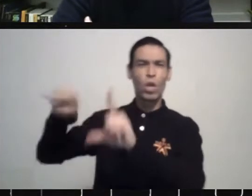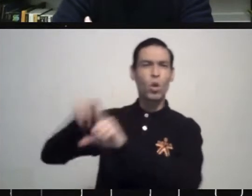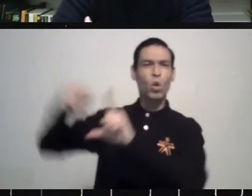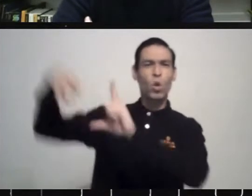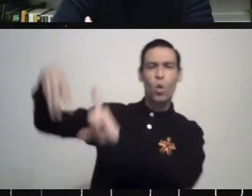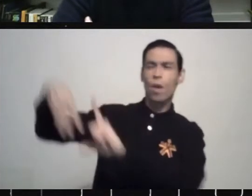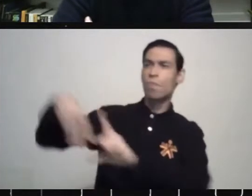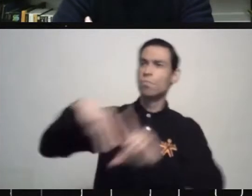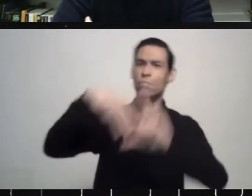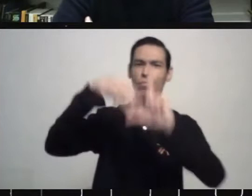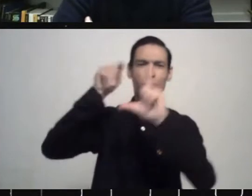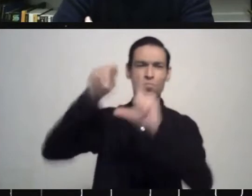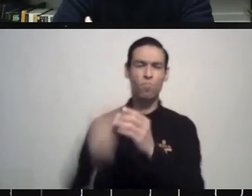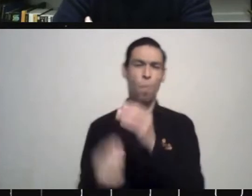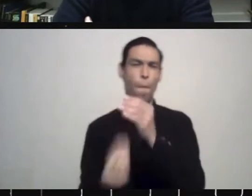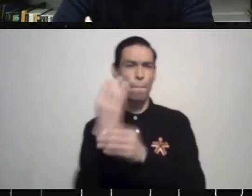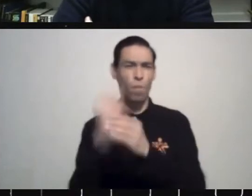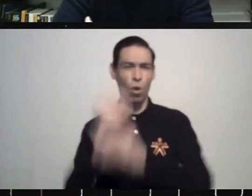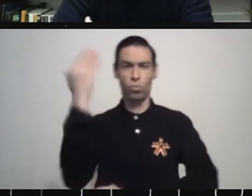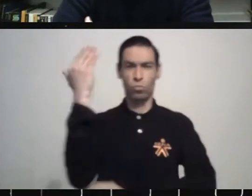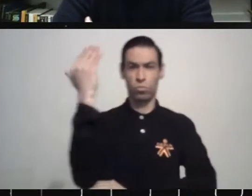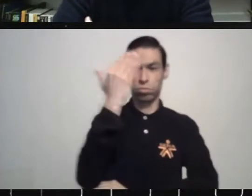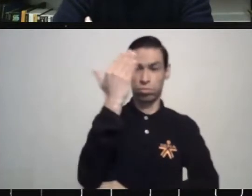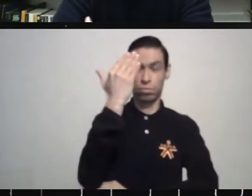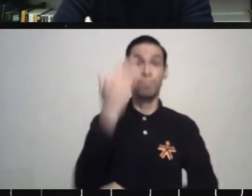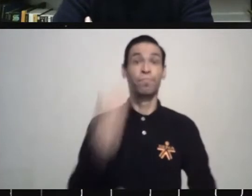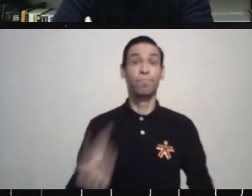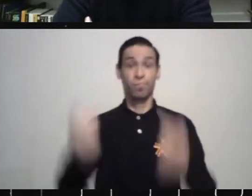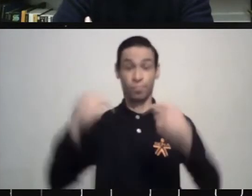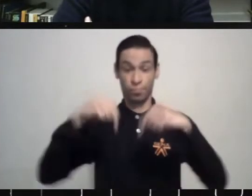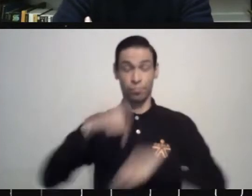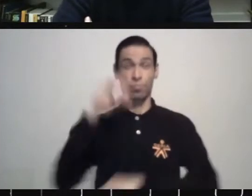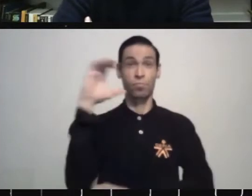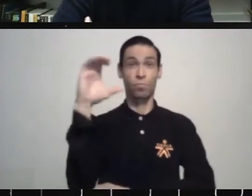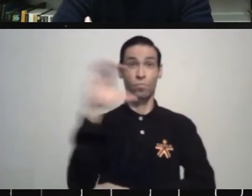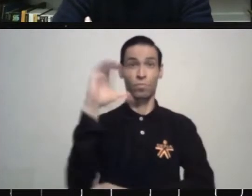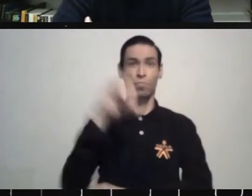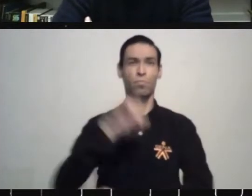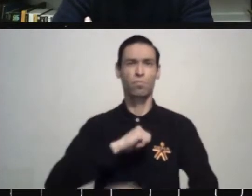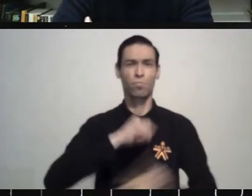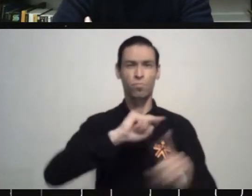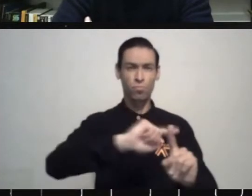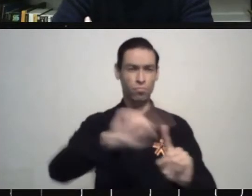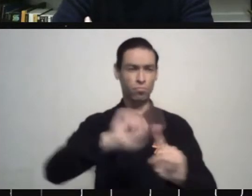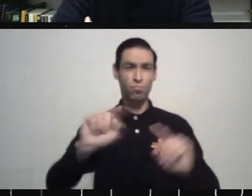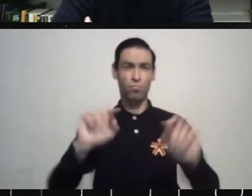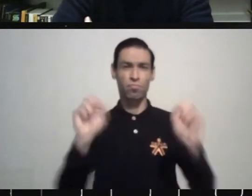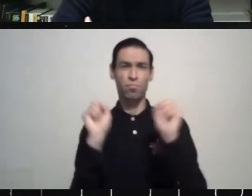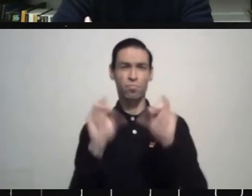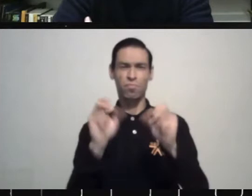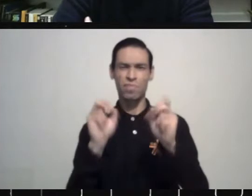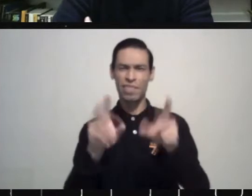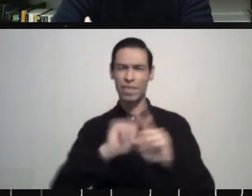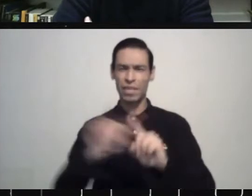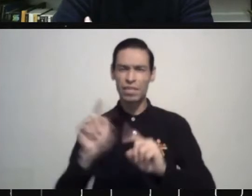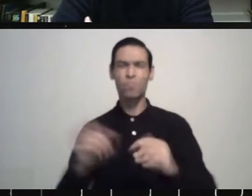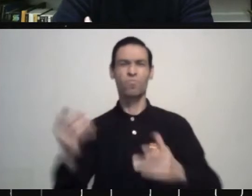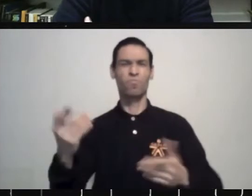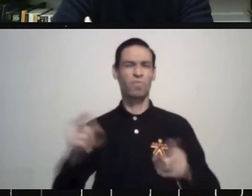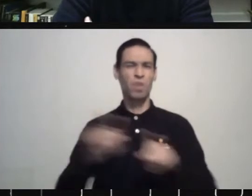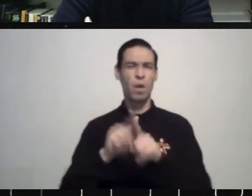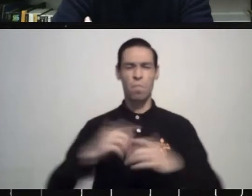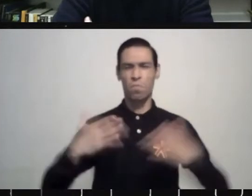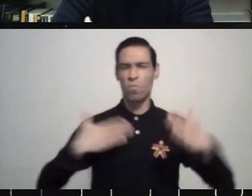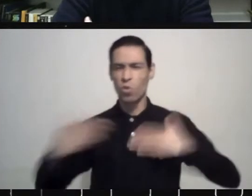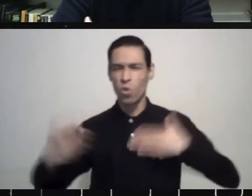University. Y bueno, pues en Colombia ha estado también al frente de varios programas de televisión muy importantes como Bolívar, la serie Bolívar, estuvo